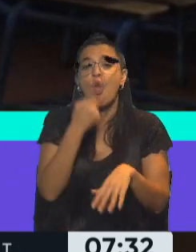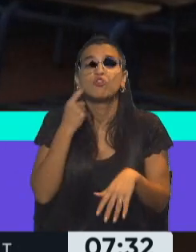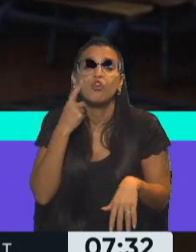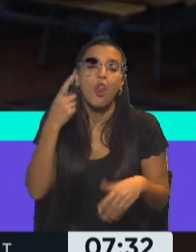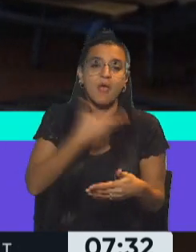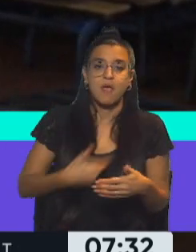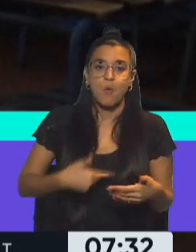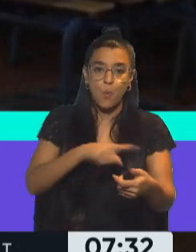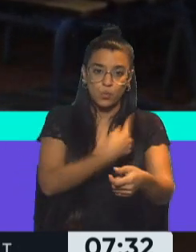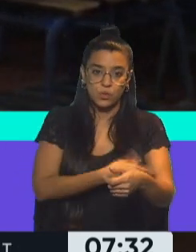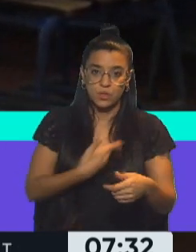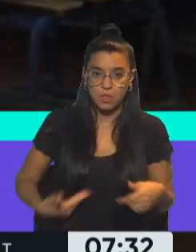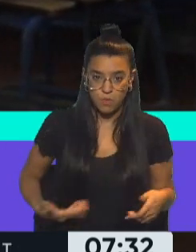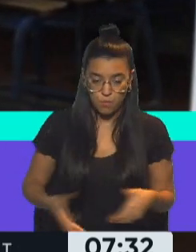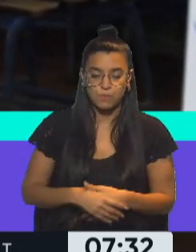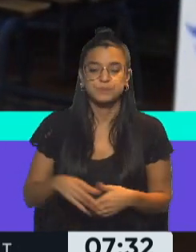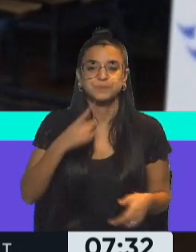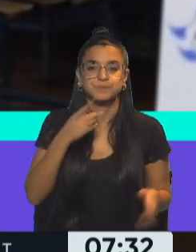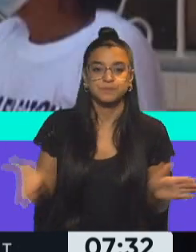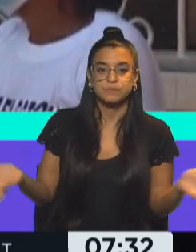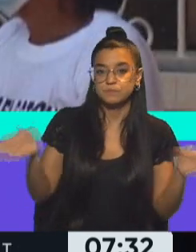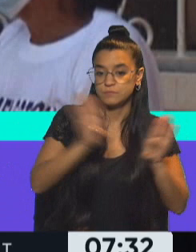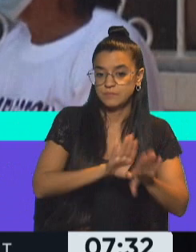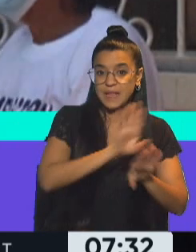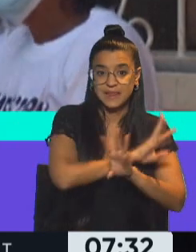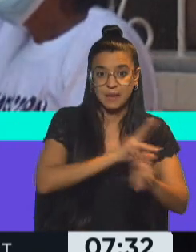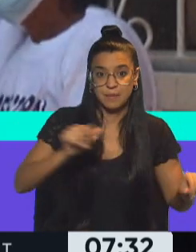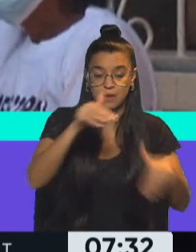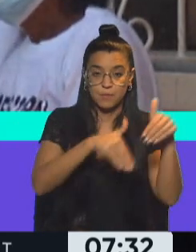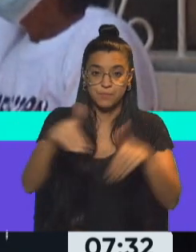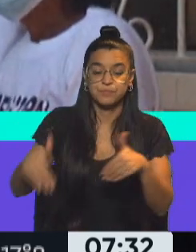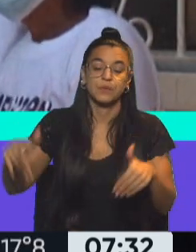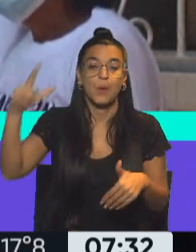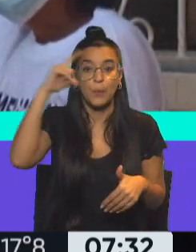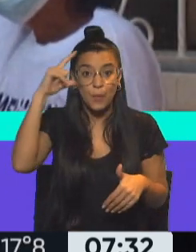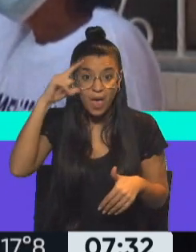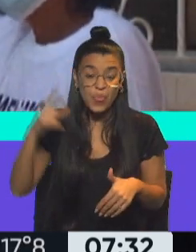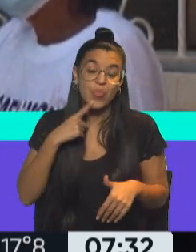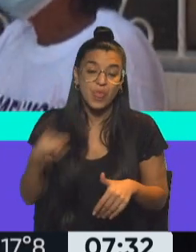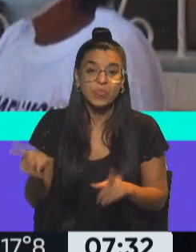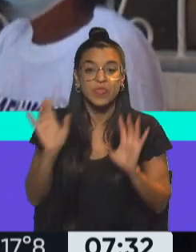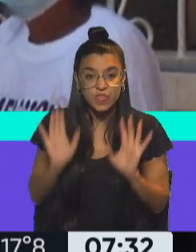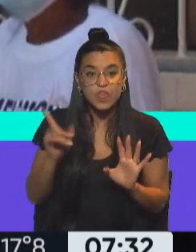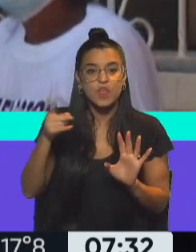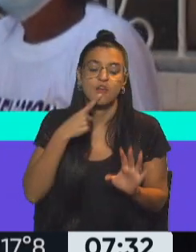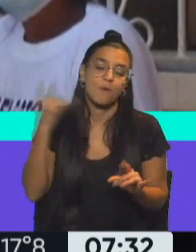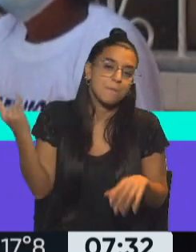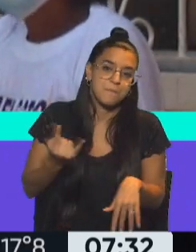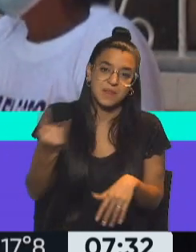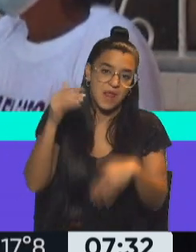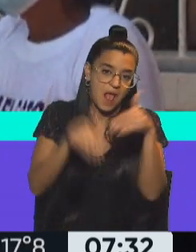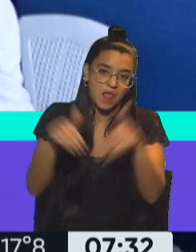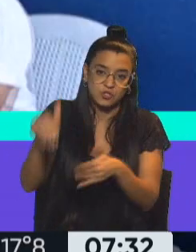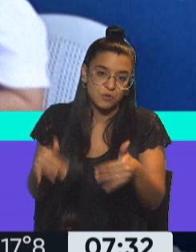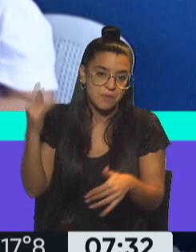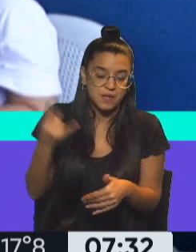Ejecutivo. Apenas cerradas las urnas, el presidente de Estados Unidos, Joe Biden, calificó de farsa las